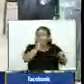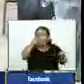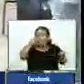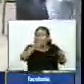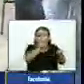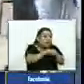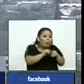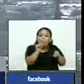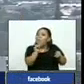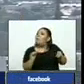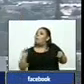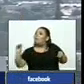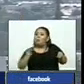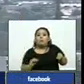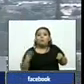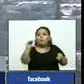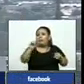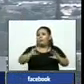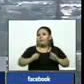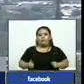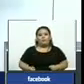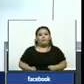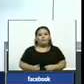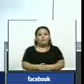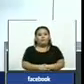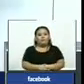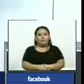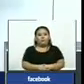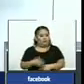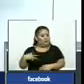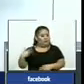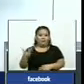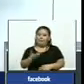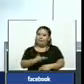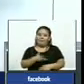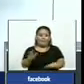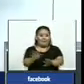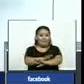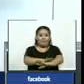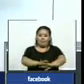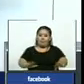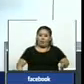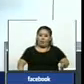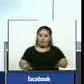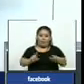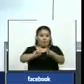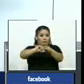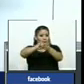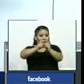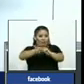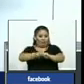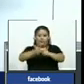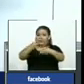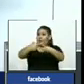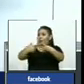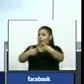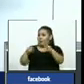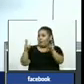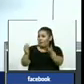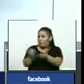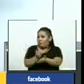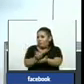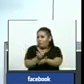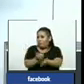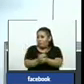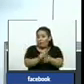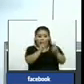huecos fiscales en las finanzas del gobierno. Y no vamos a realizar ninguna reforma fiscal sobre la masa